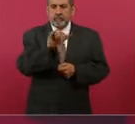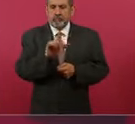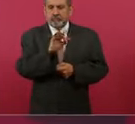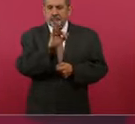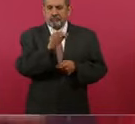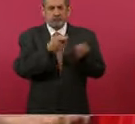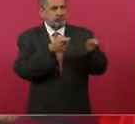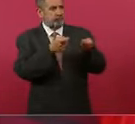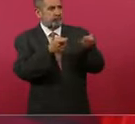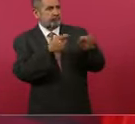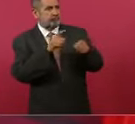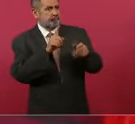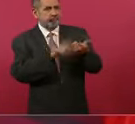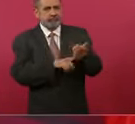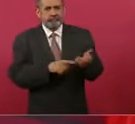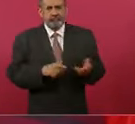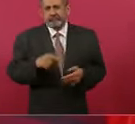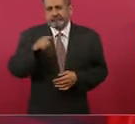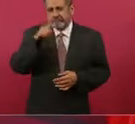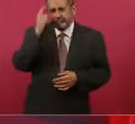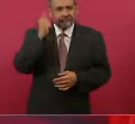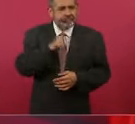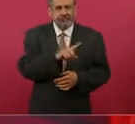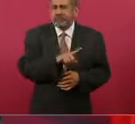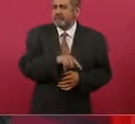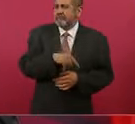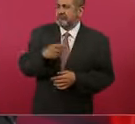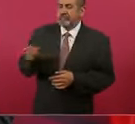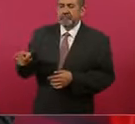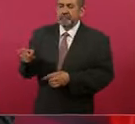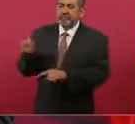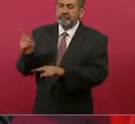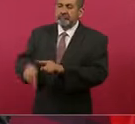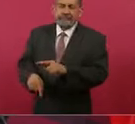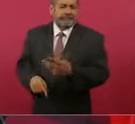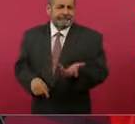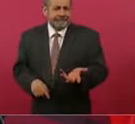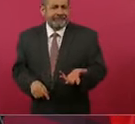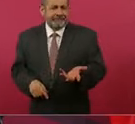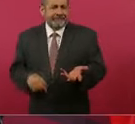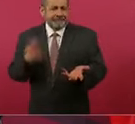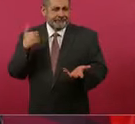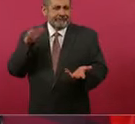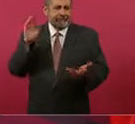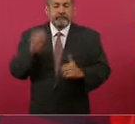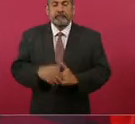pues se les hizo fácil. A ver, violó un amparo